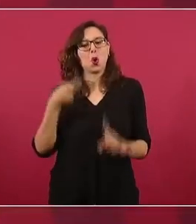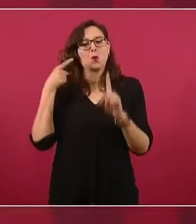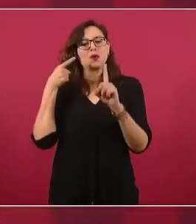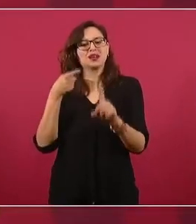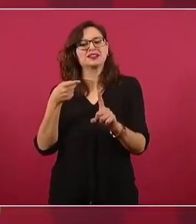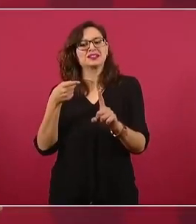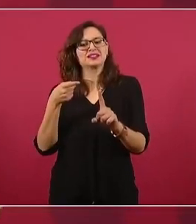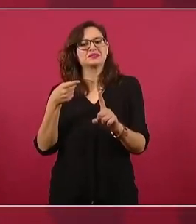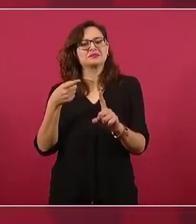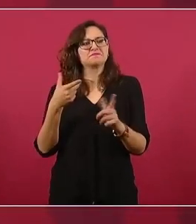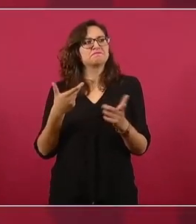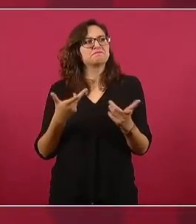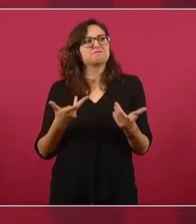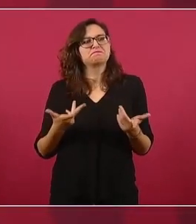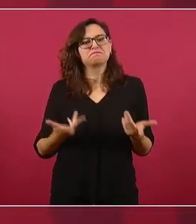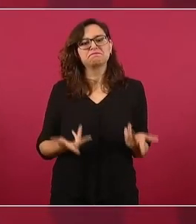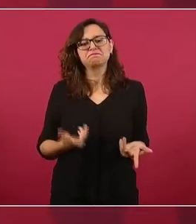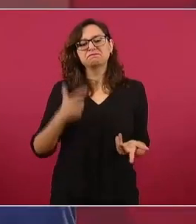hasta